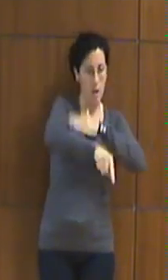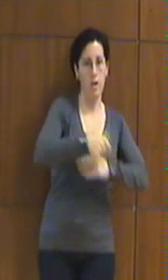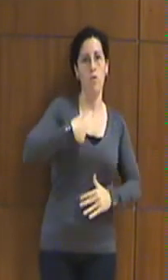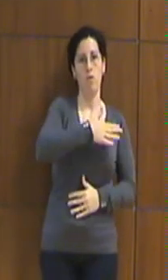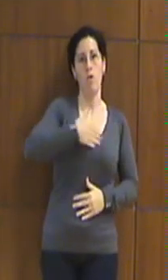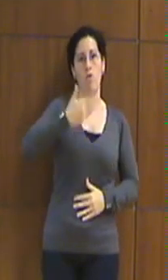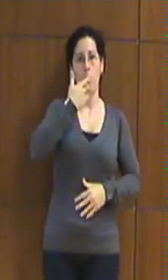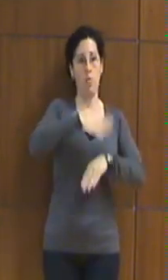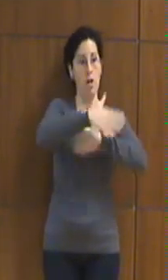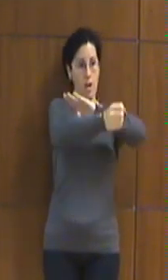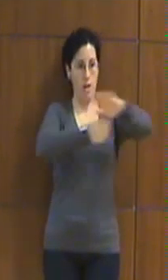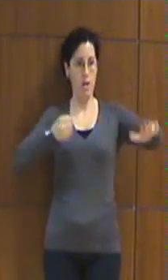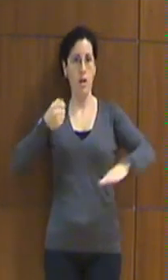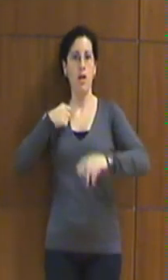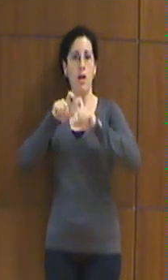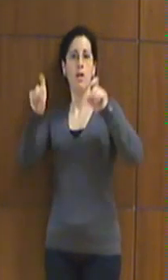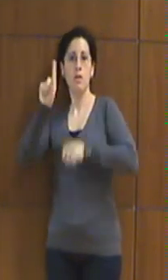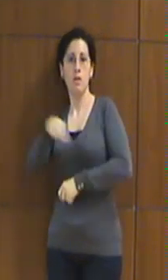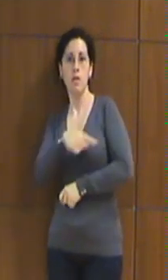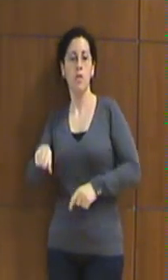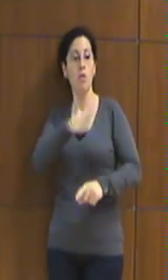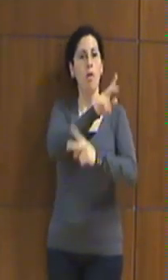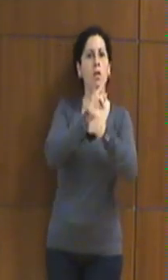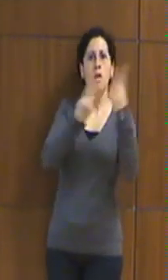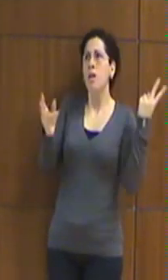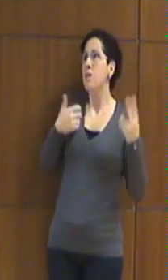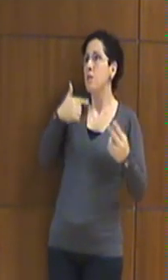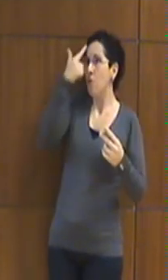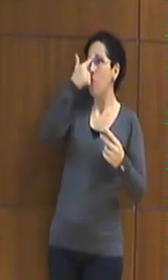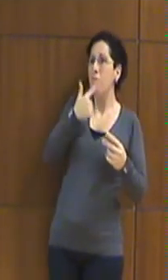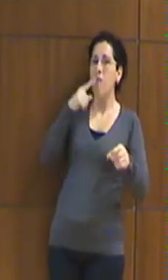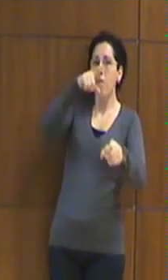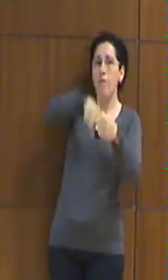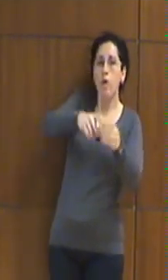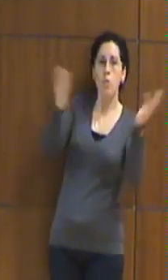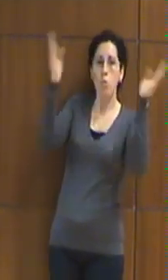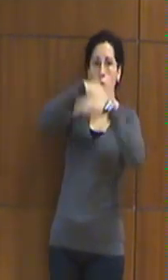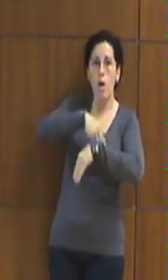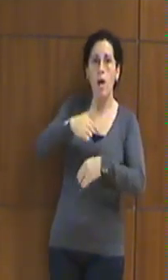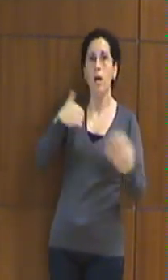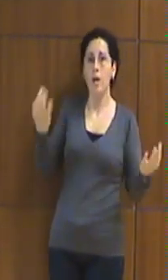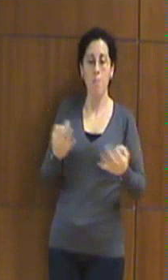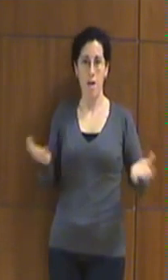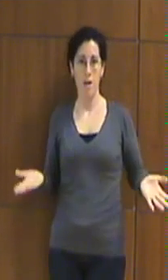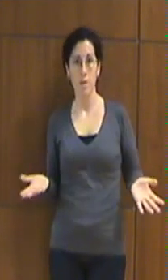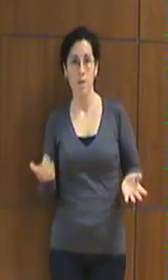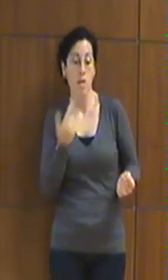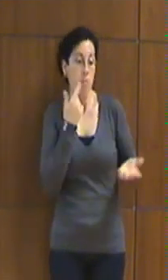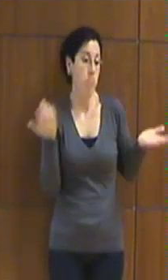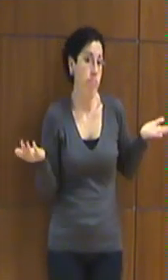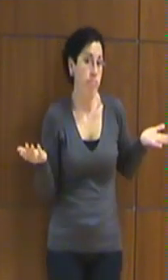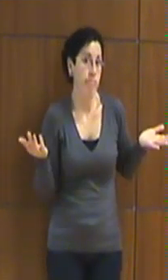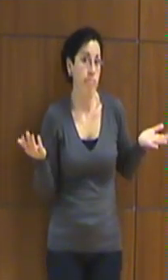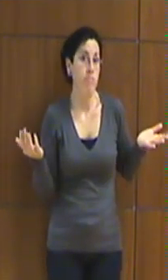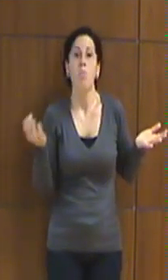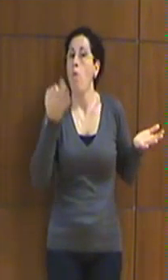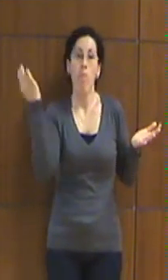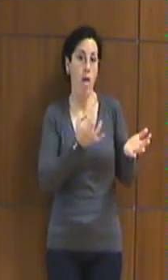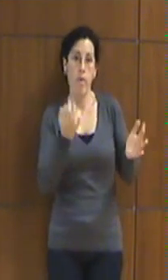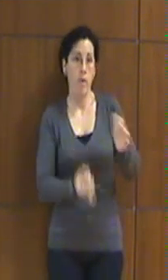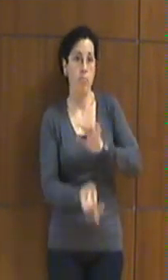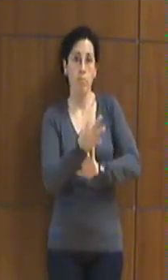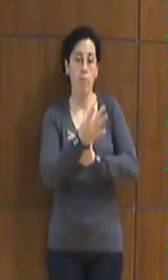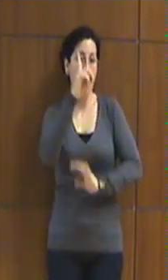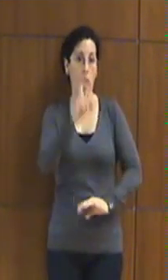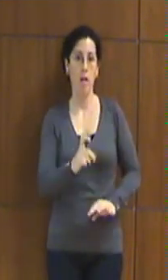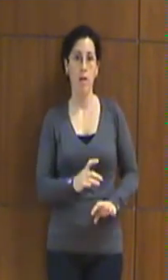aquí dentro, ¿no? Y dices, ¿y si no tengo perfil de Facebook? ¿Y si no estoy allí? Pues lo comentaba, si no tengo email. Y dices, bueno, pues habría que tenerlo, ¿no? Pero bien,